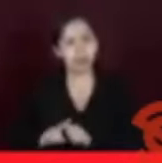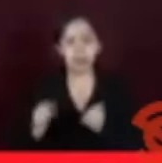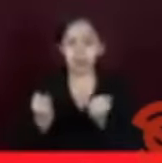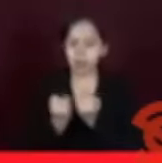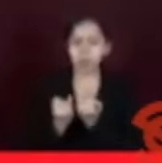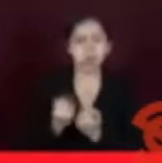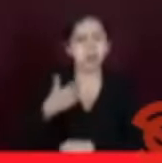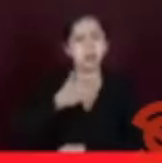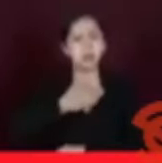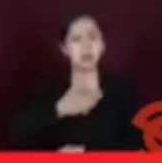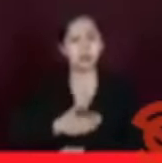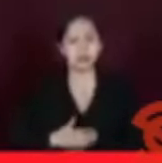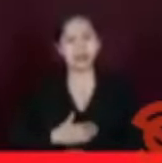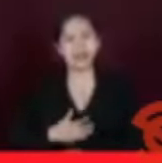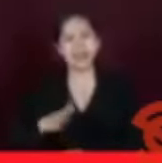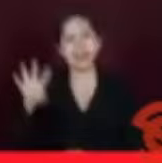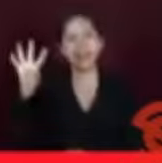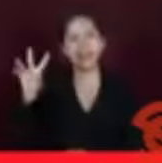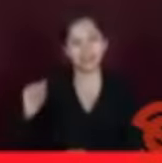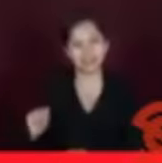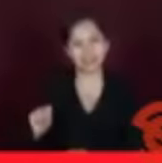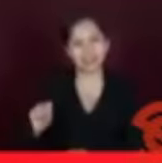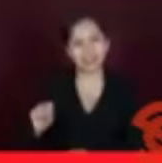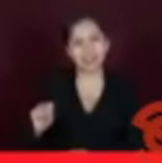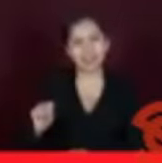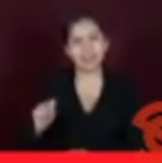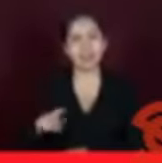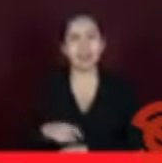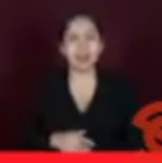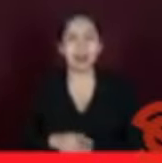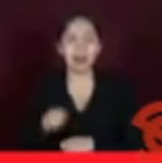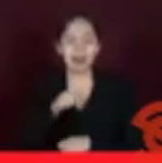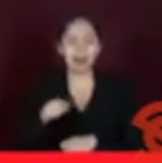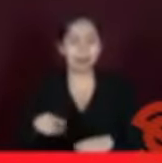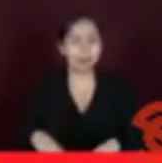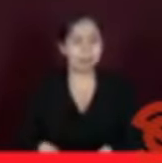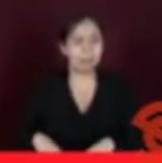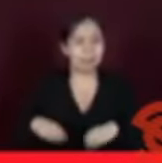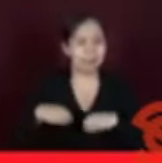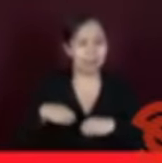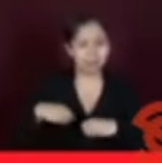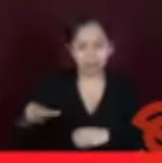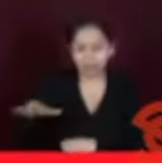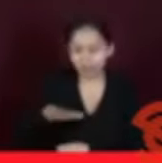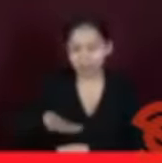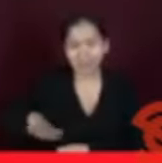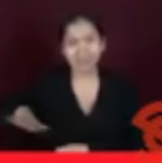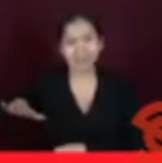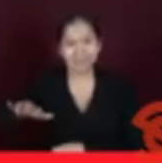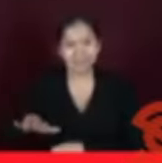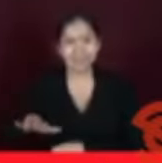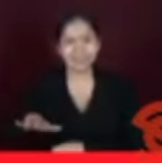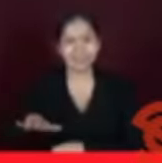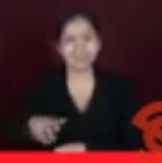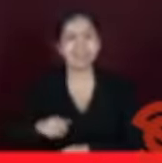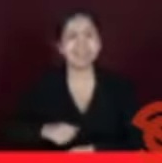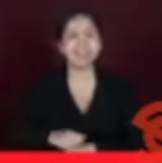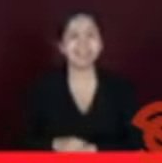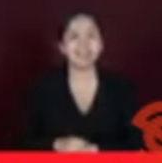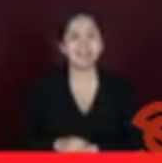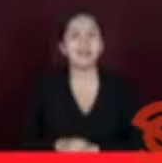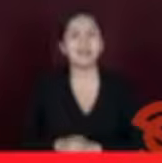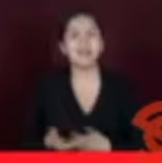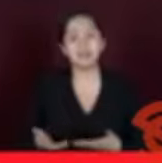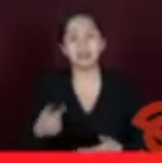justicia con la cuarta transformación de la vida pública. Tengo claro